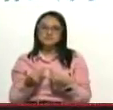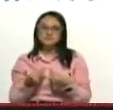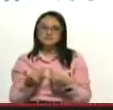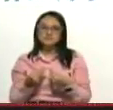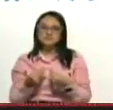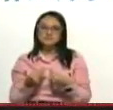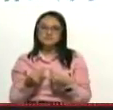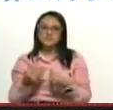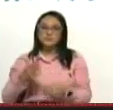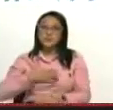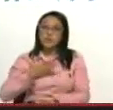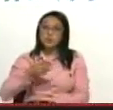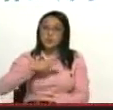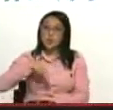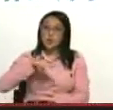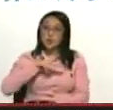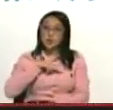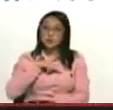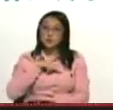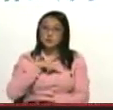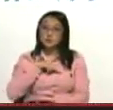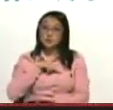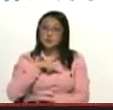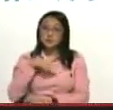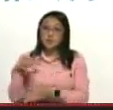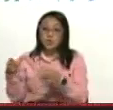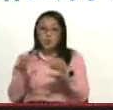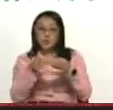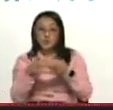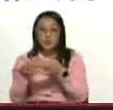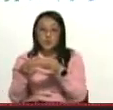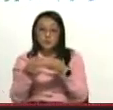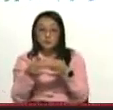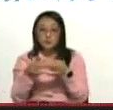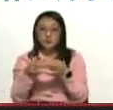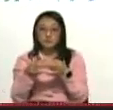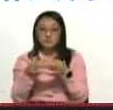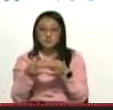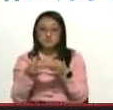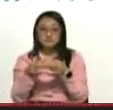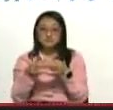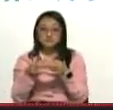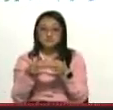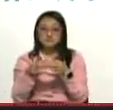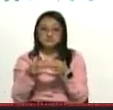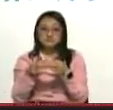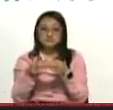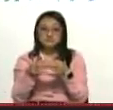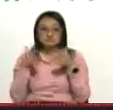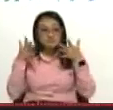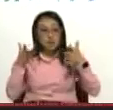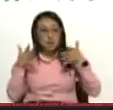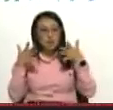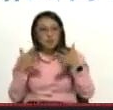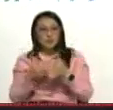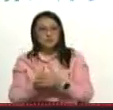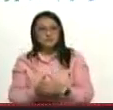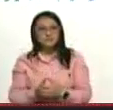podemos nosotros tomar estos grupos de elementos que nos predisponen y nos inducen